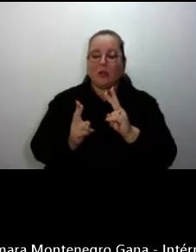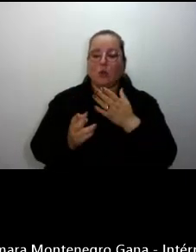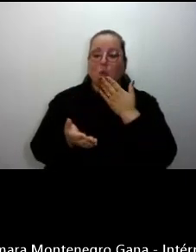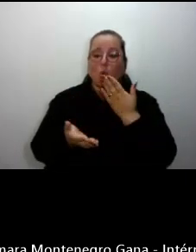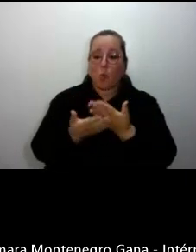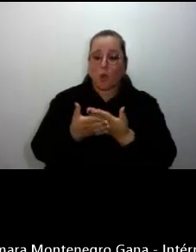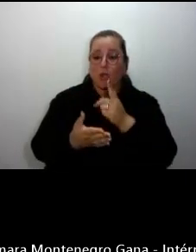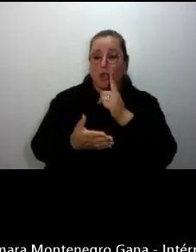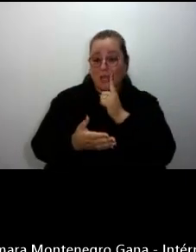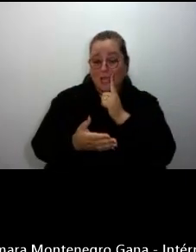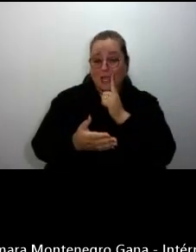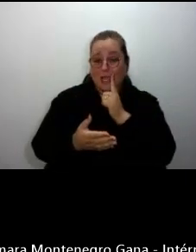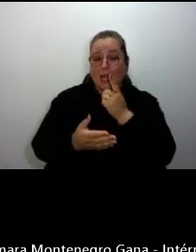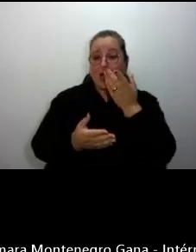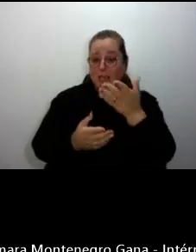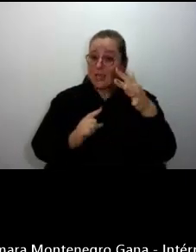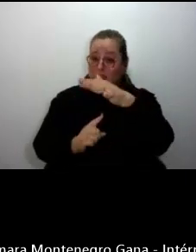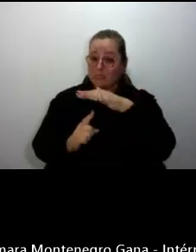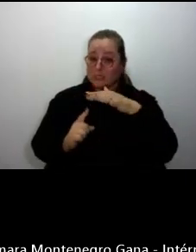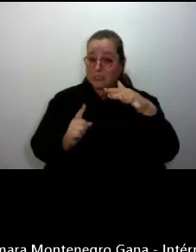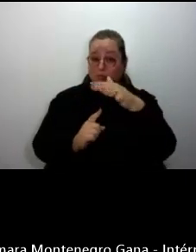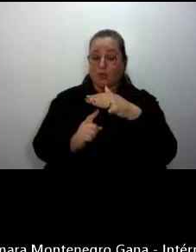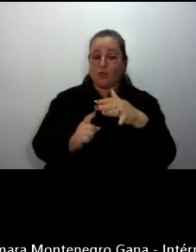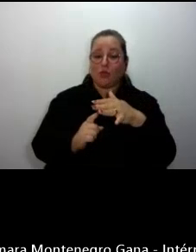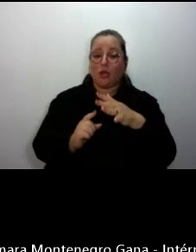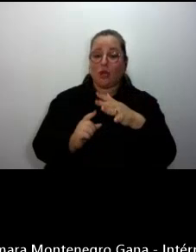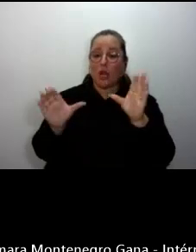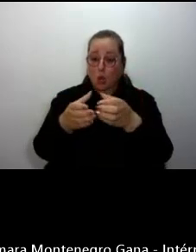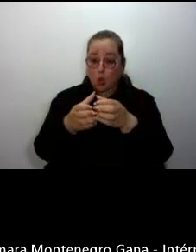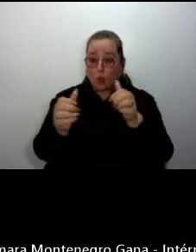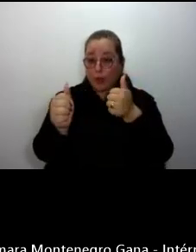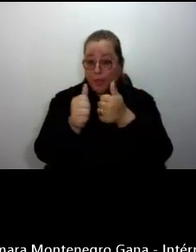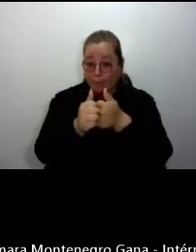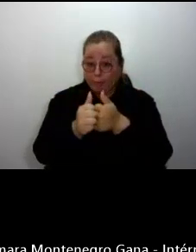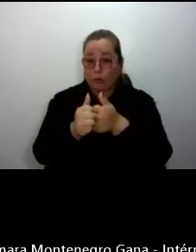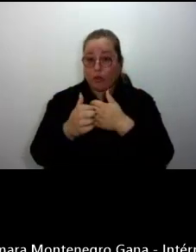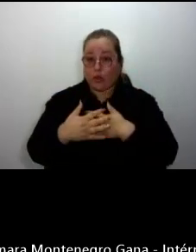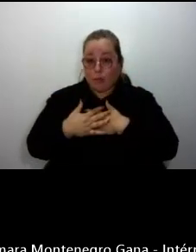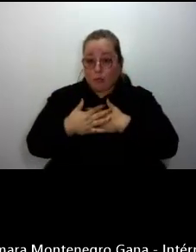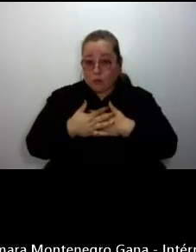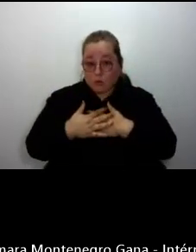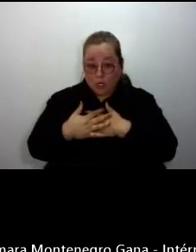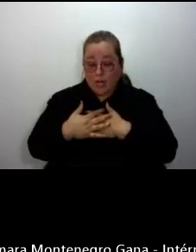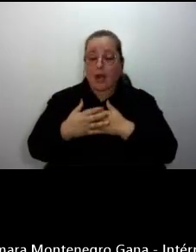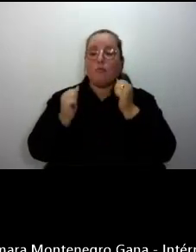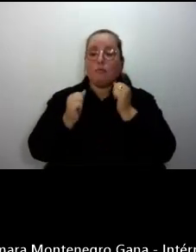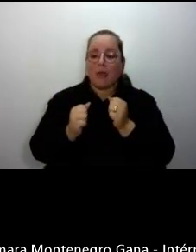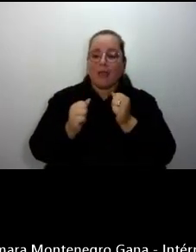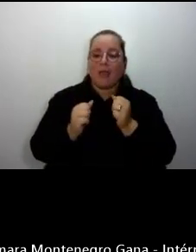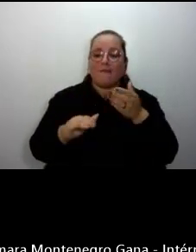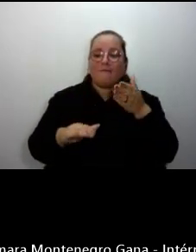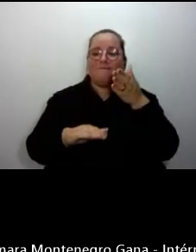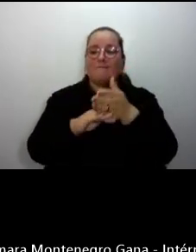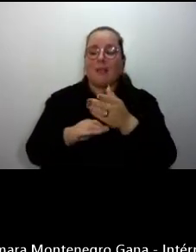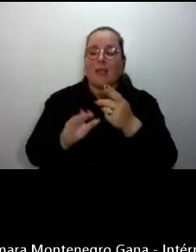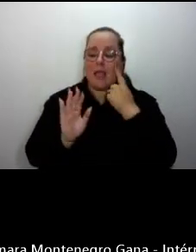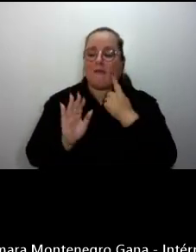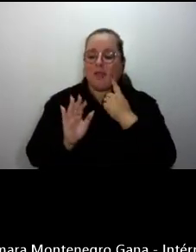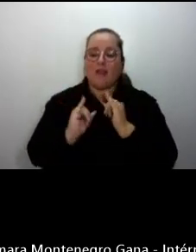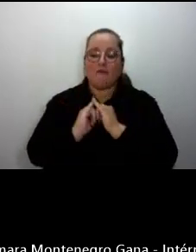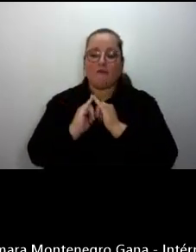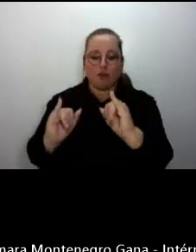generen este tipo de situaciones, ¿verdad?, el equipo de acompañamiento emocional y conductual pueda intervenir con la información que